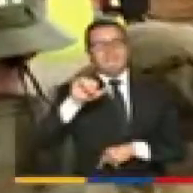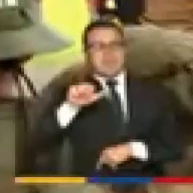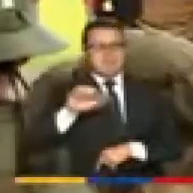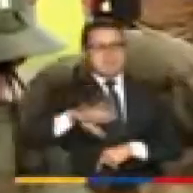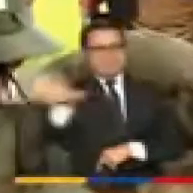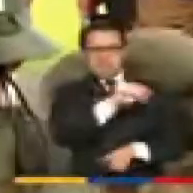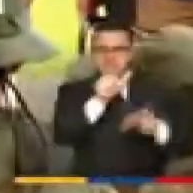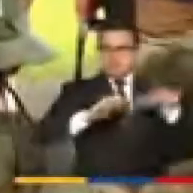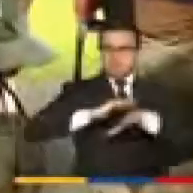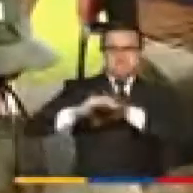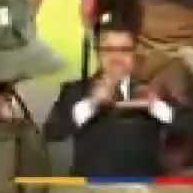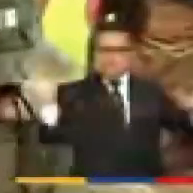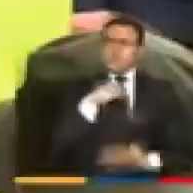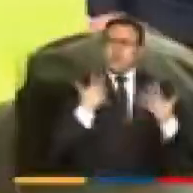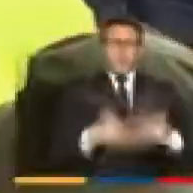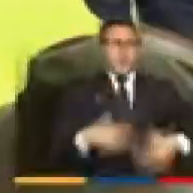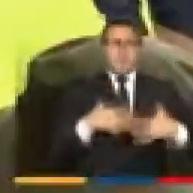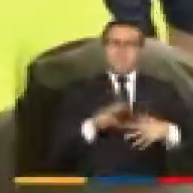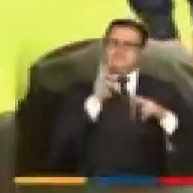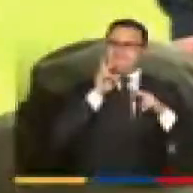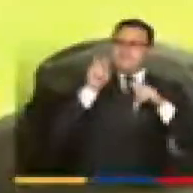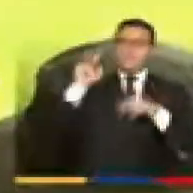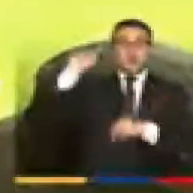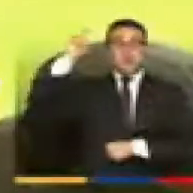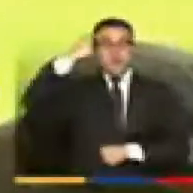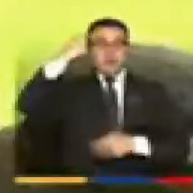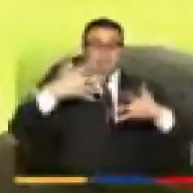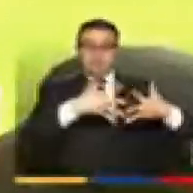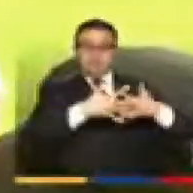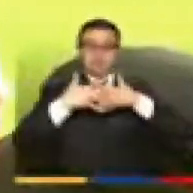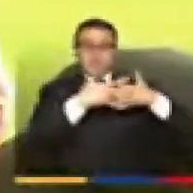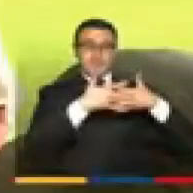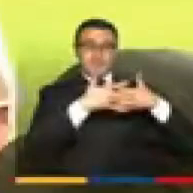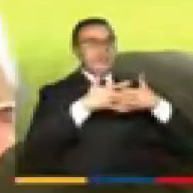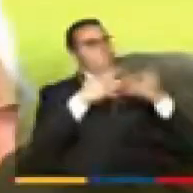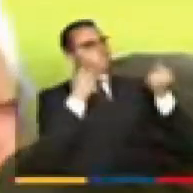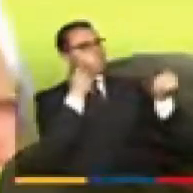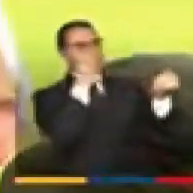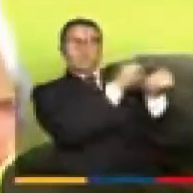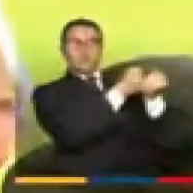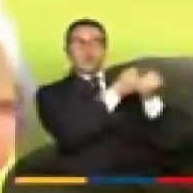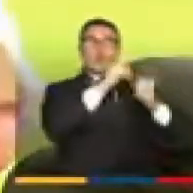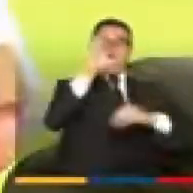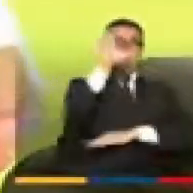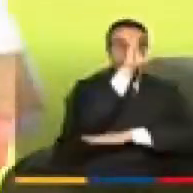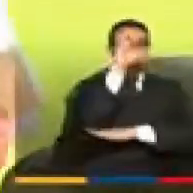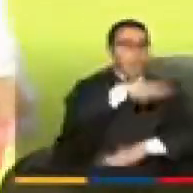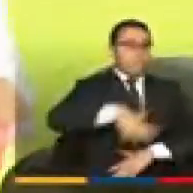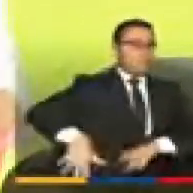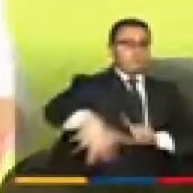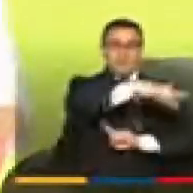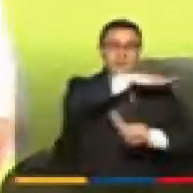la tala ilegal de árboles. De esta manera se reforzará la capacidad de la Policía Nacional,